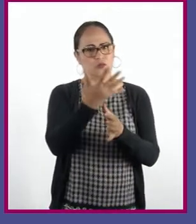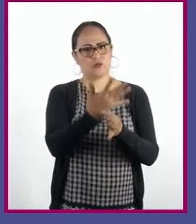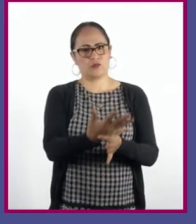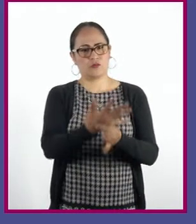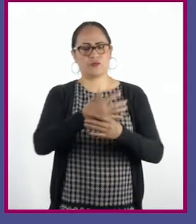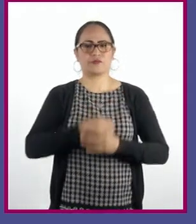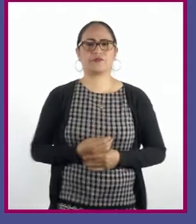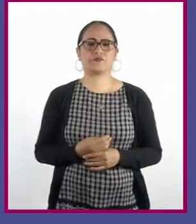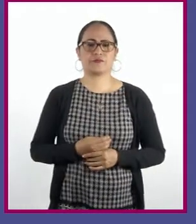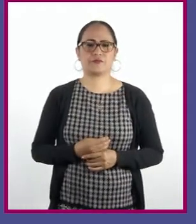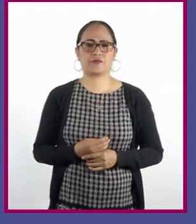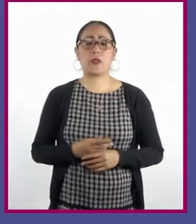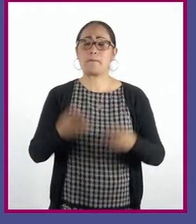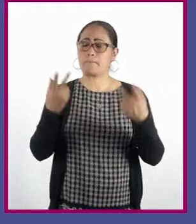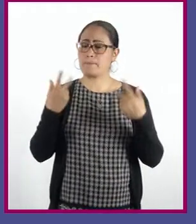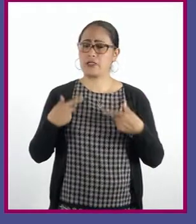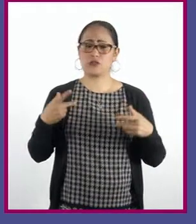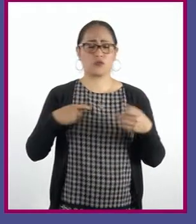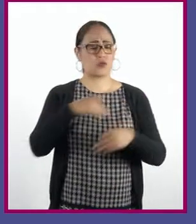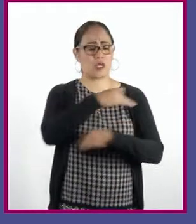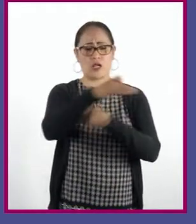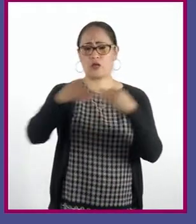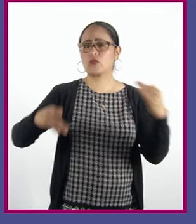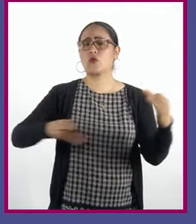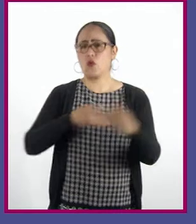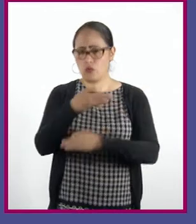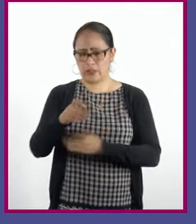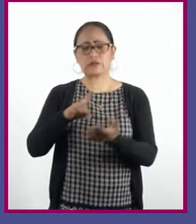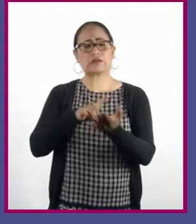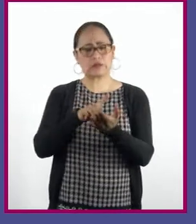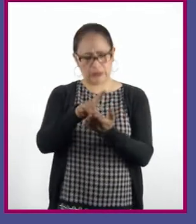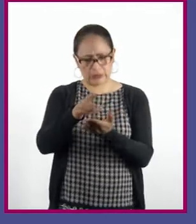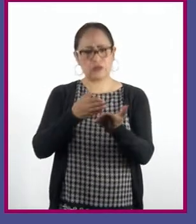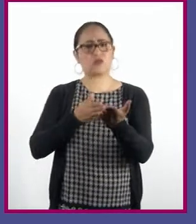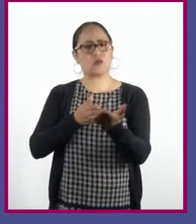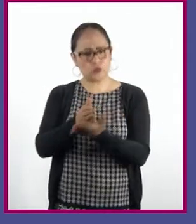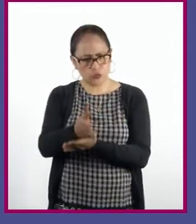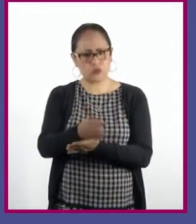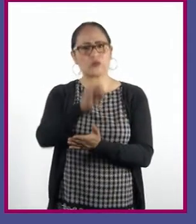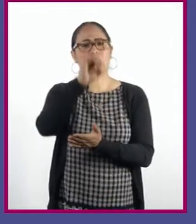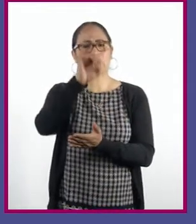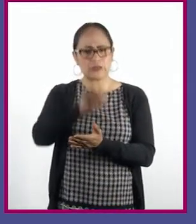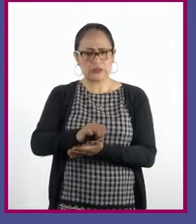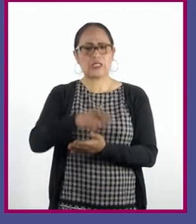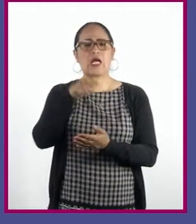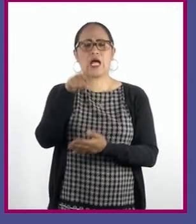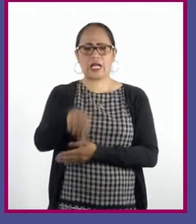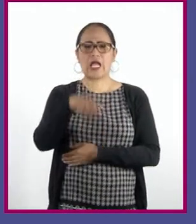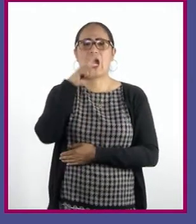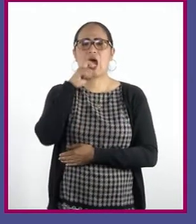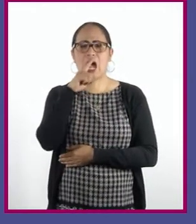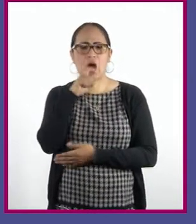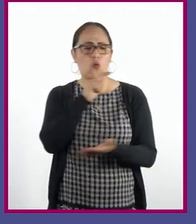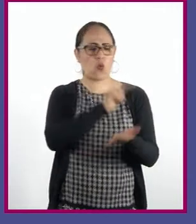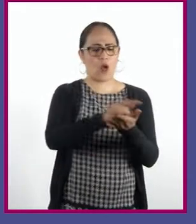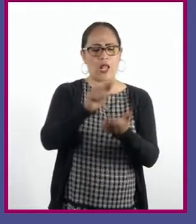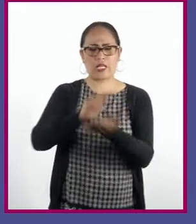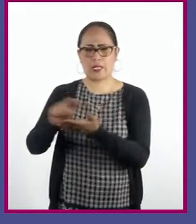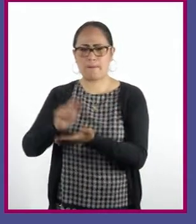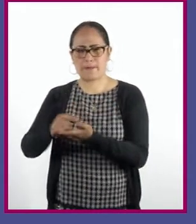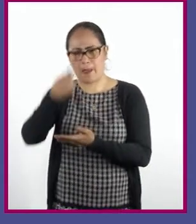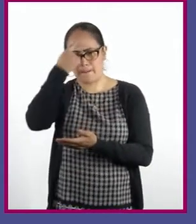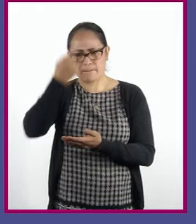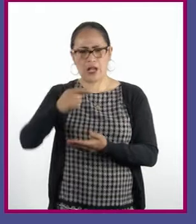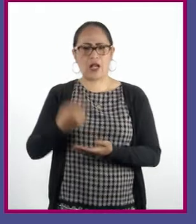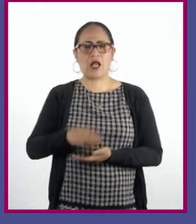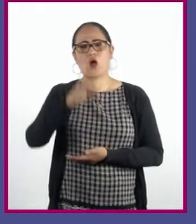dice: toda persona tiene derecho al acceso, disposición y saneamiento de agua para consumo